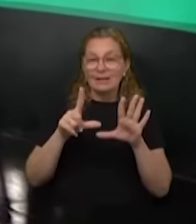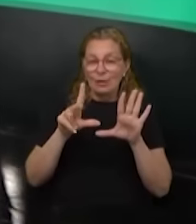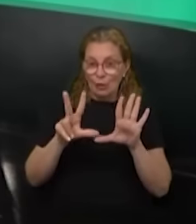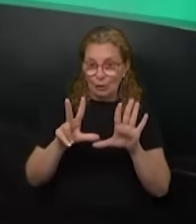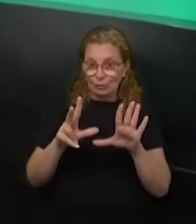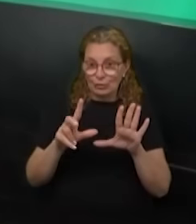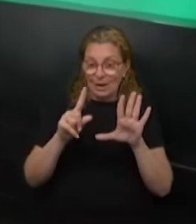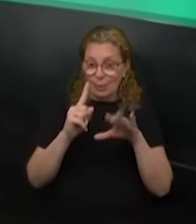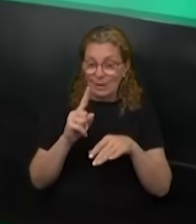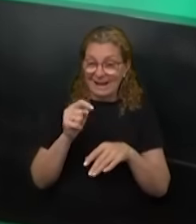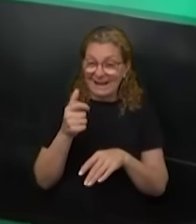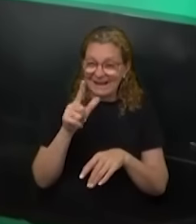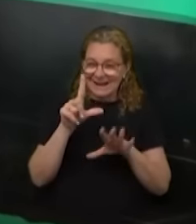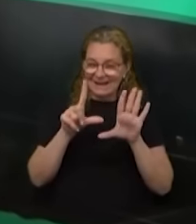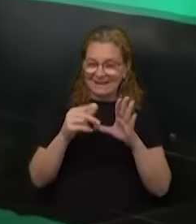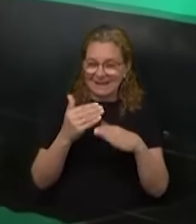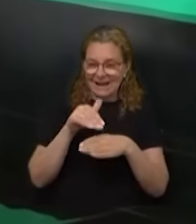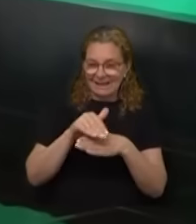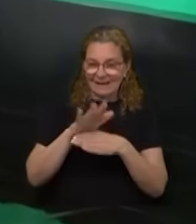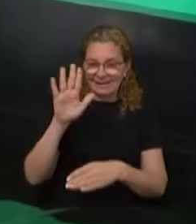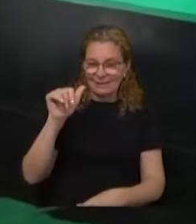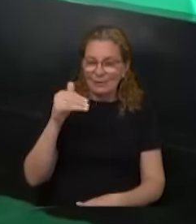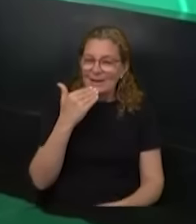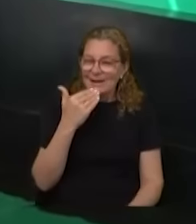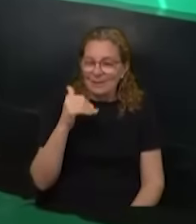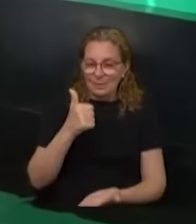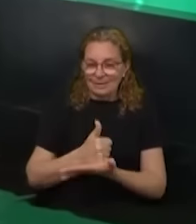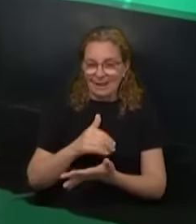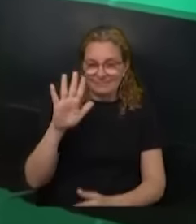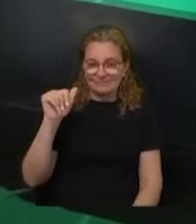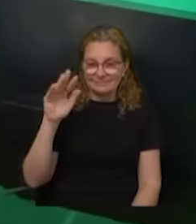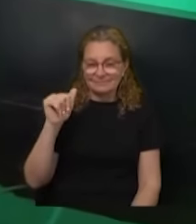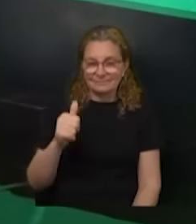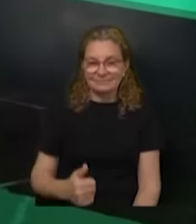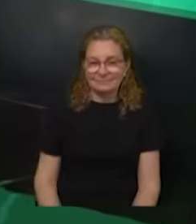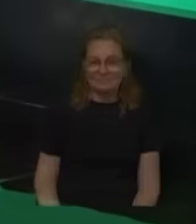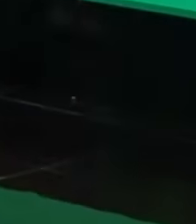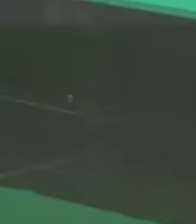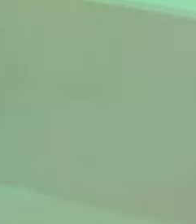8 a las 13 y a las 18:55 gracias por estar que pasen bien hasta mañana